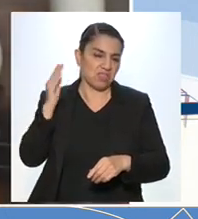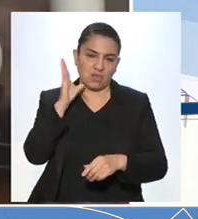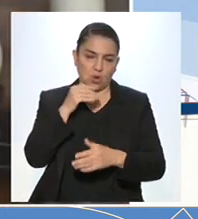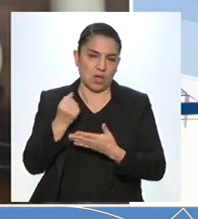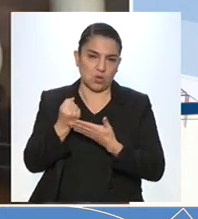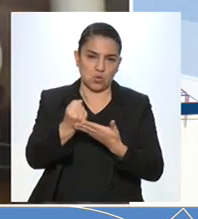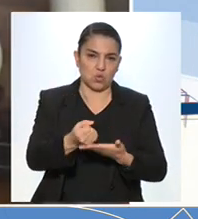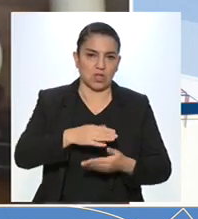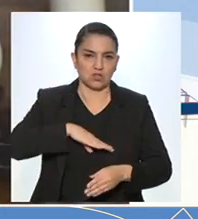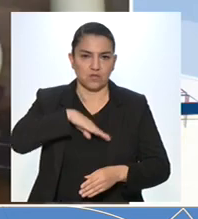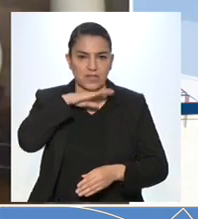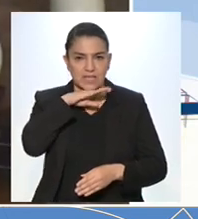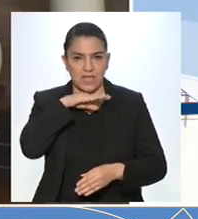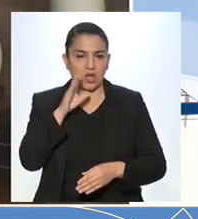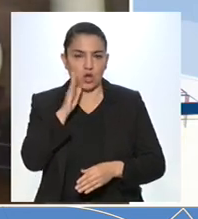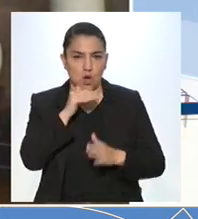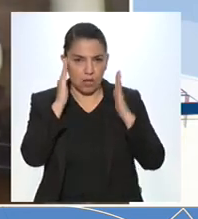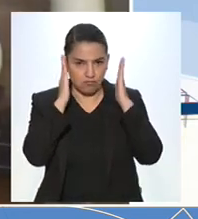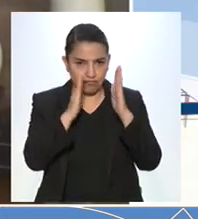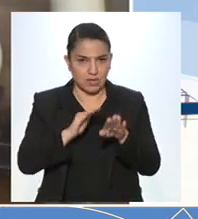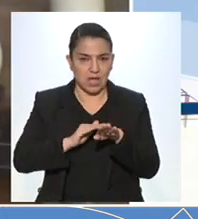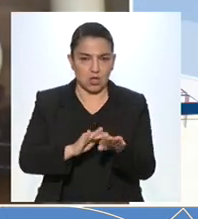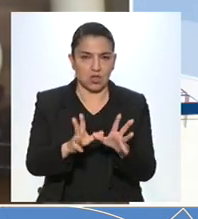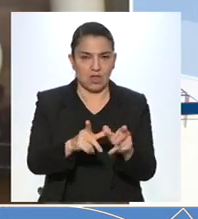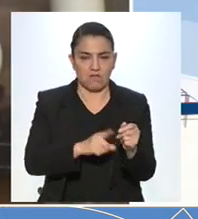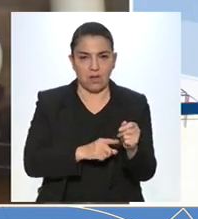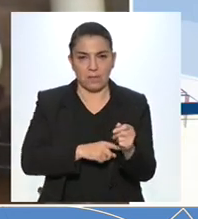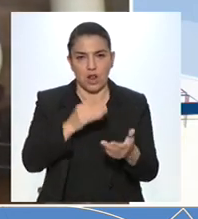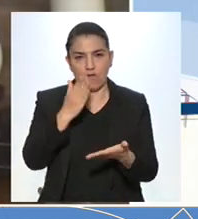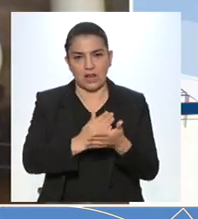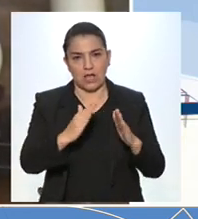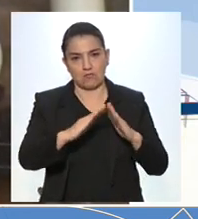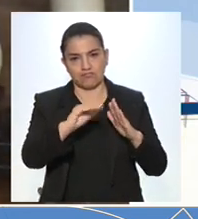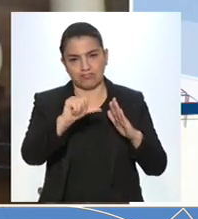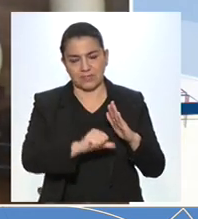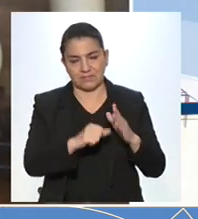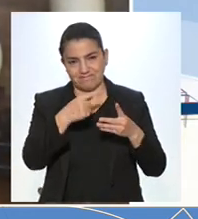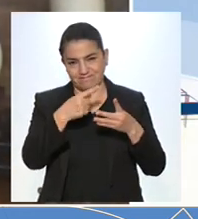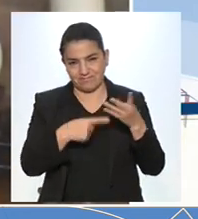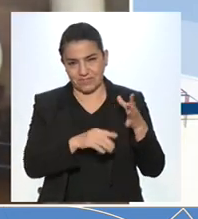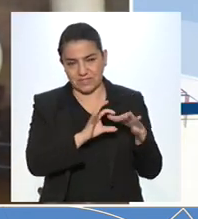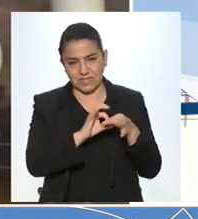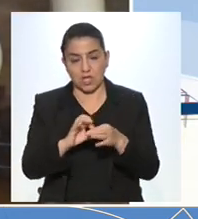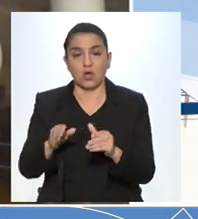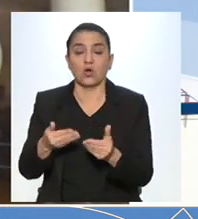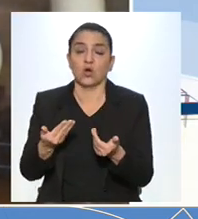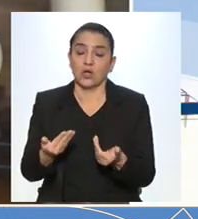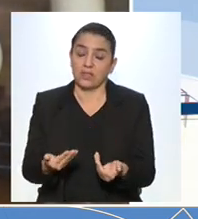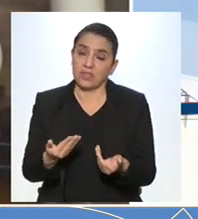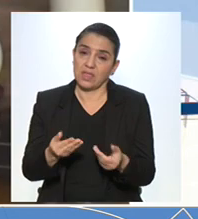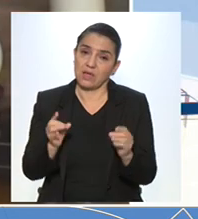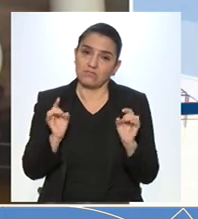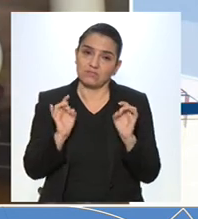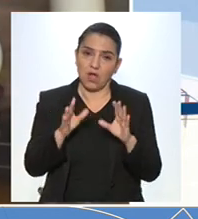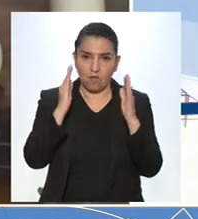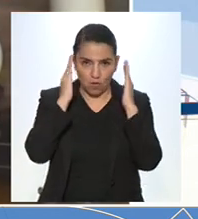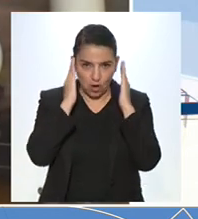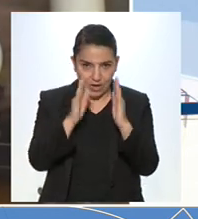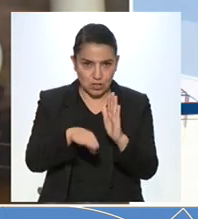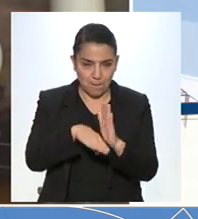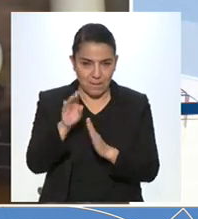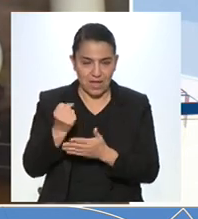están desatendidas las familias, están obligados a aislarse, etcétera. Entonces yo creo que hoy día lo que correspondería tal vez sería focalizar más la